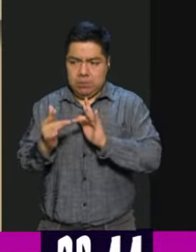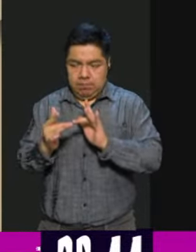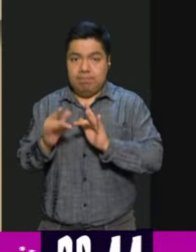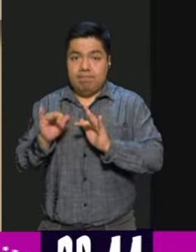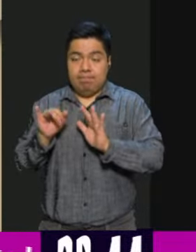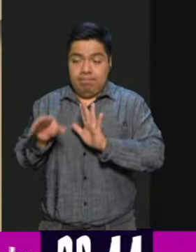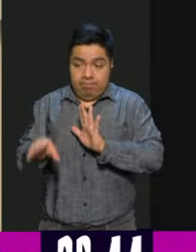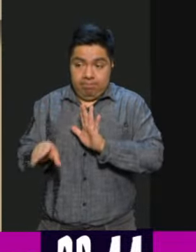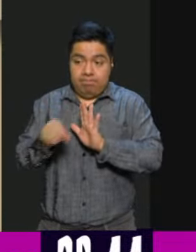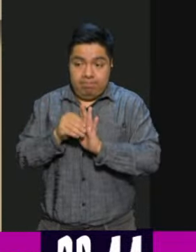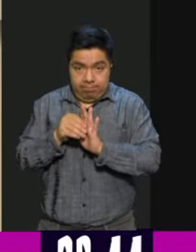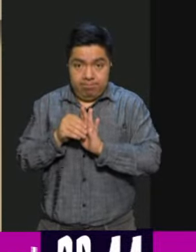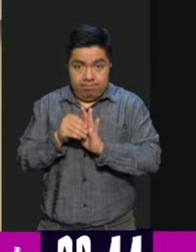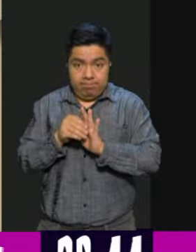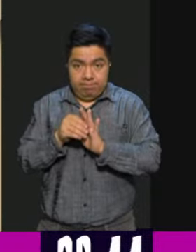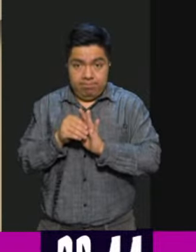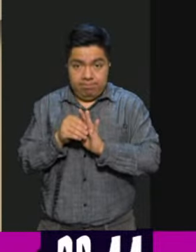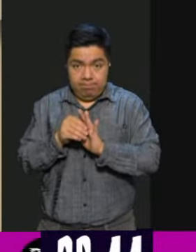el virus.